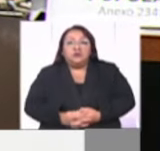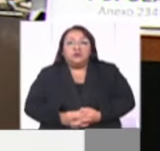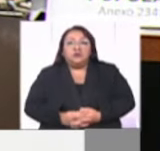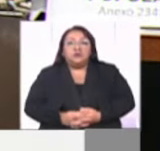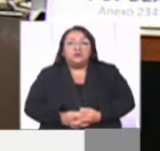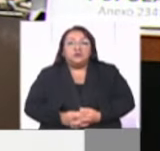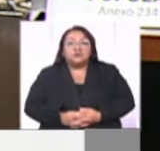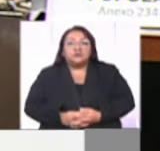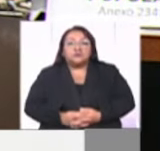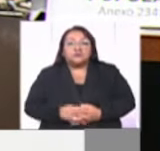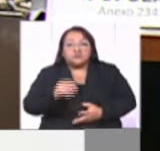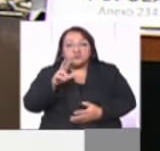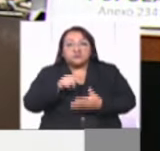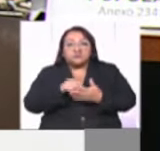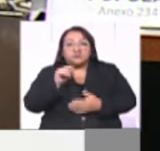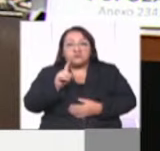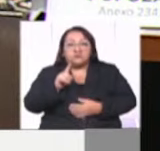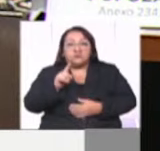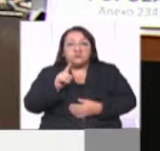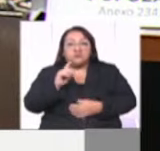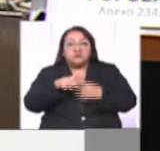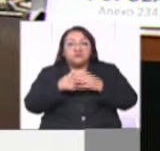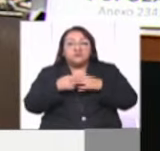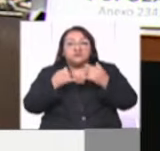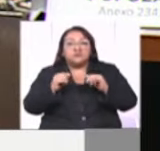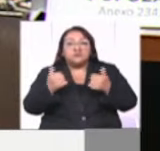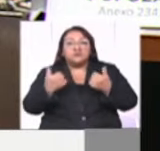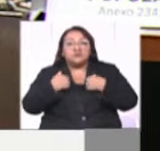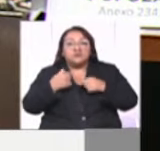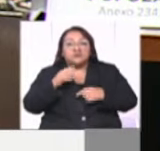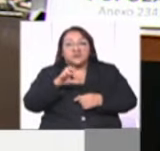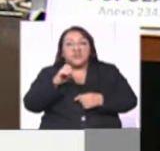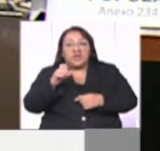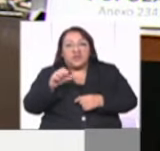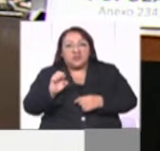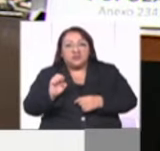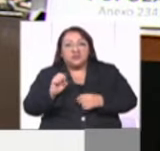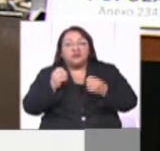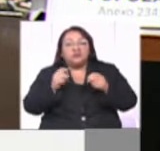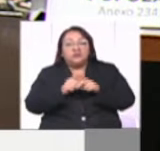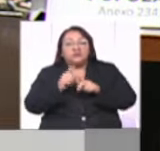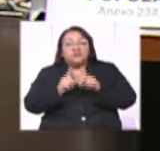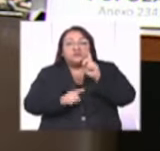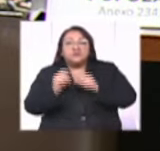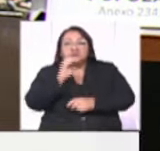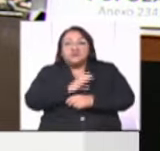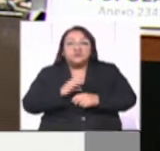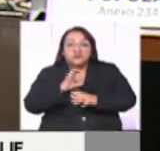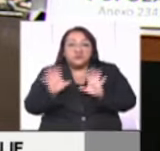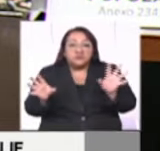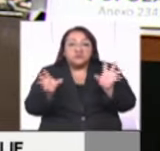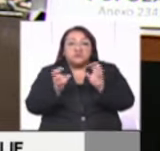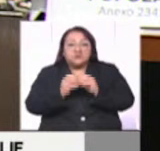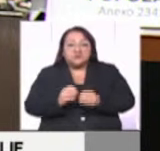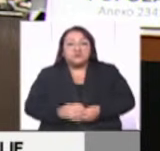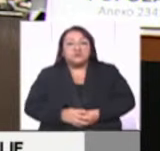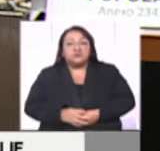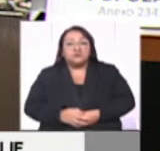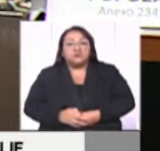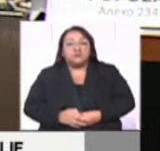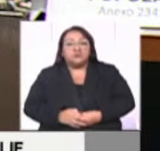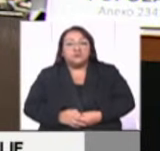página 8.3.1 de la información obtenida del SEACE, así como aquella de carácter complementario proporcionada